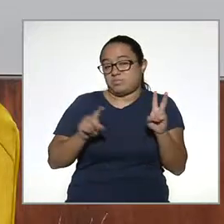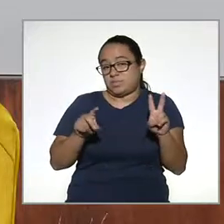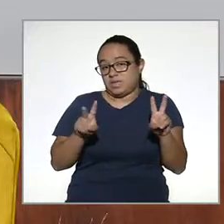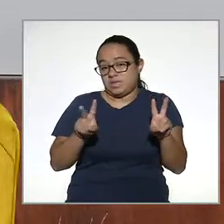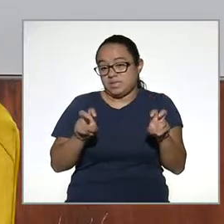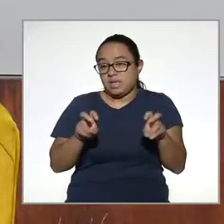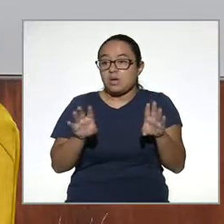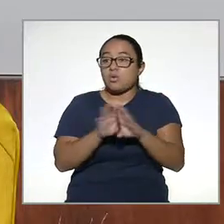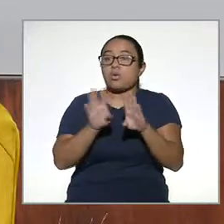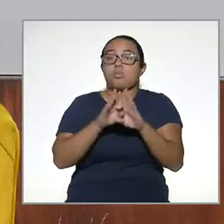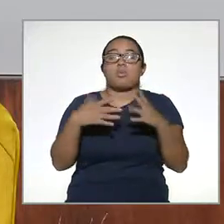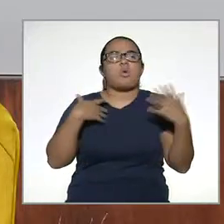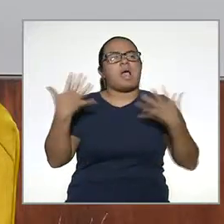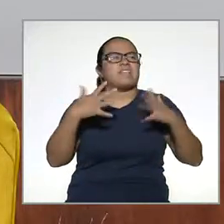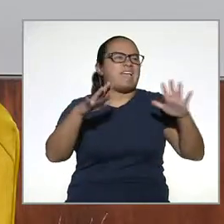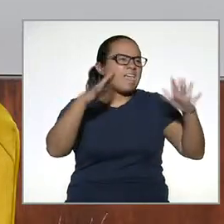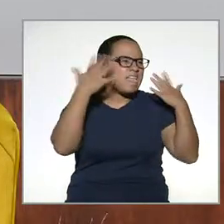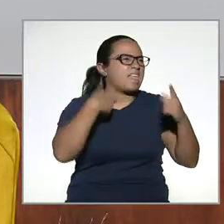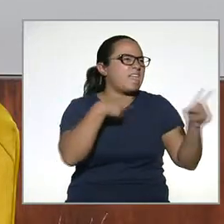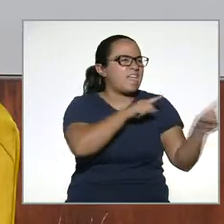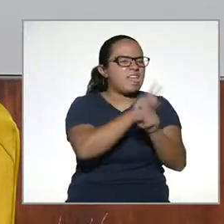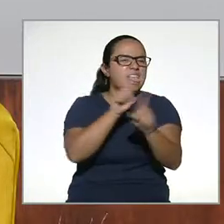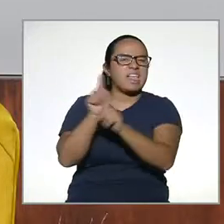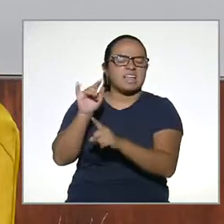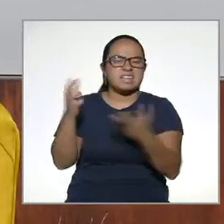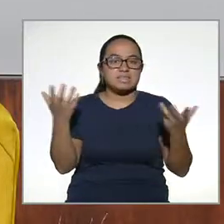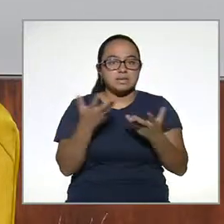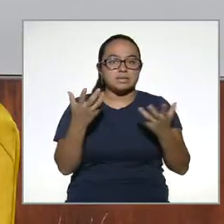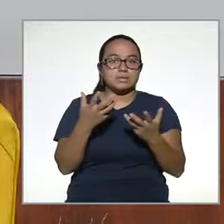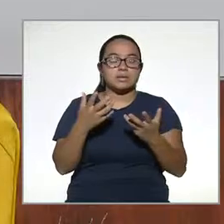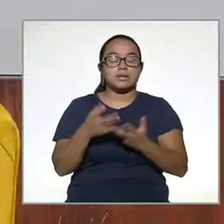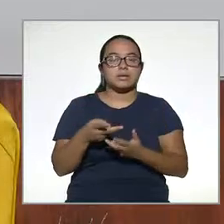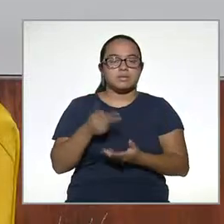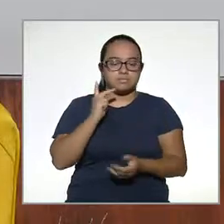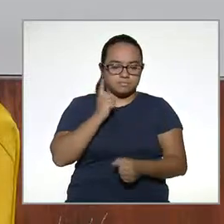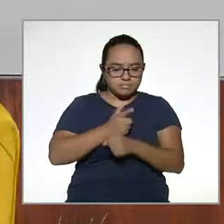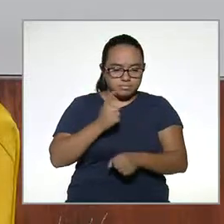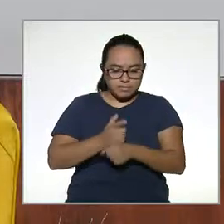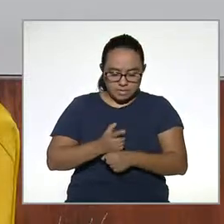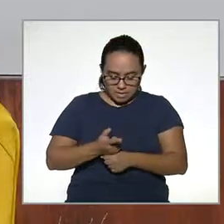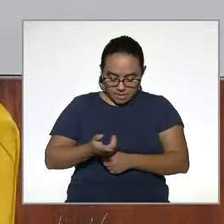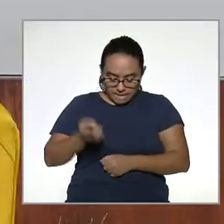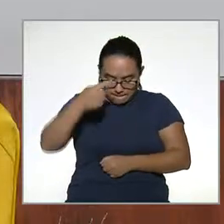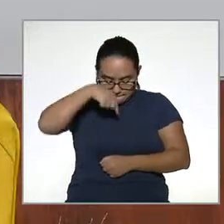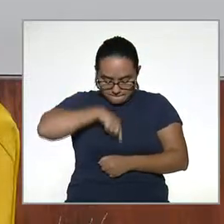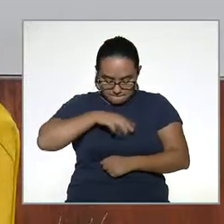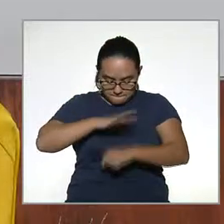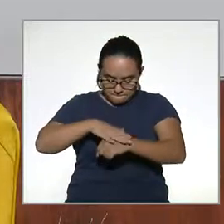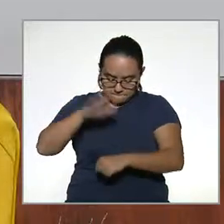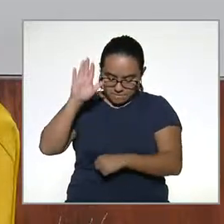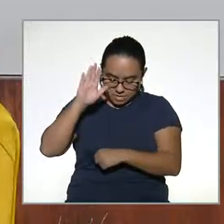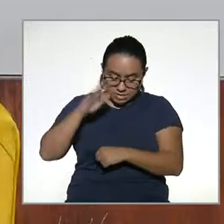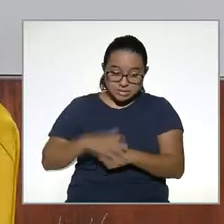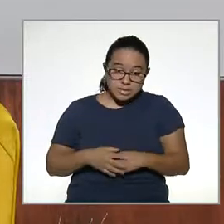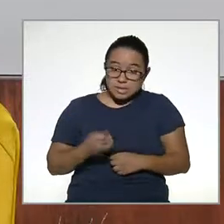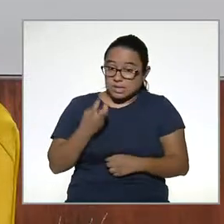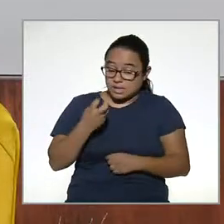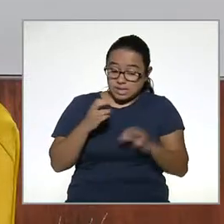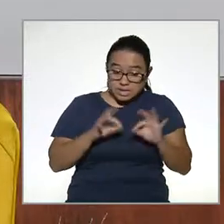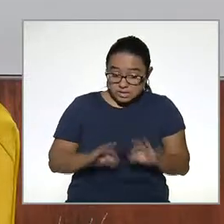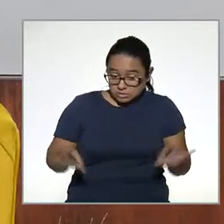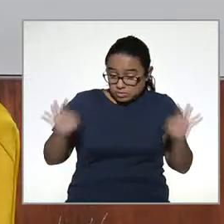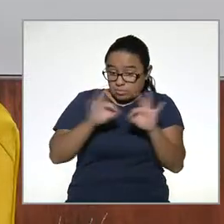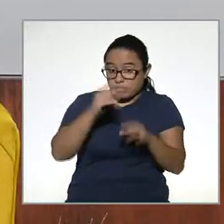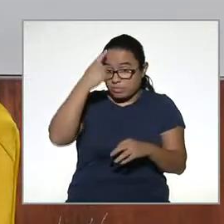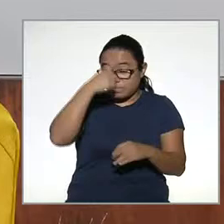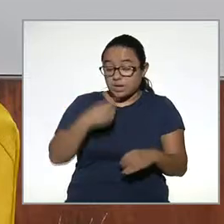introvertidos, pero que tienen un mundo propio, pues empiezan a saber contactarse con ellos mismos. ¿Y qué importante es eso en